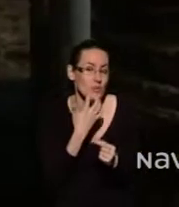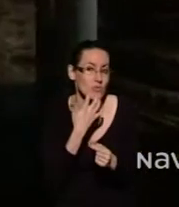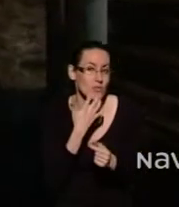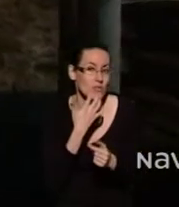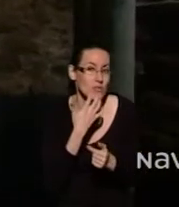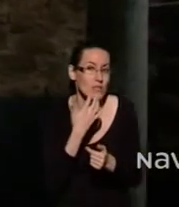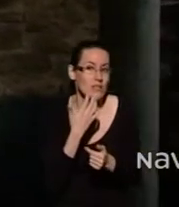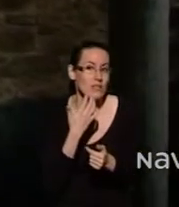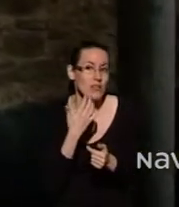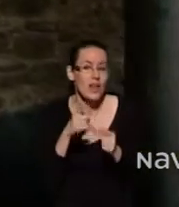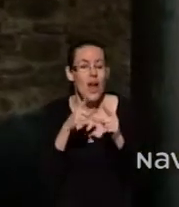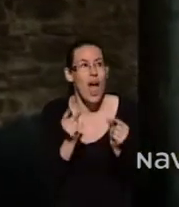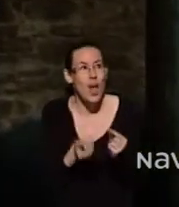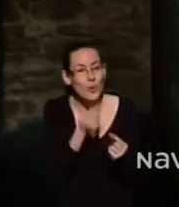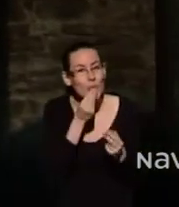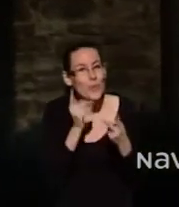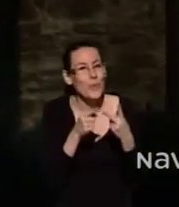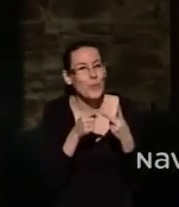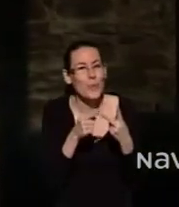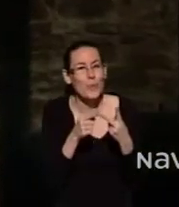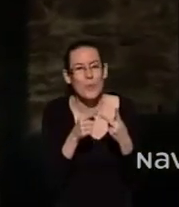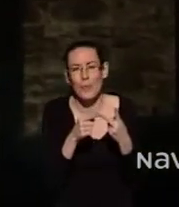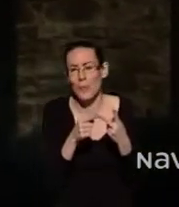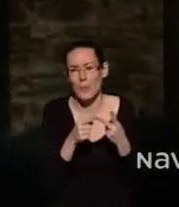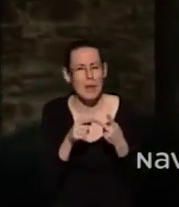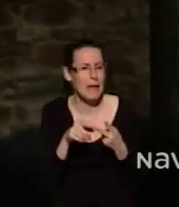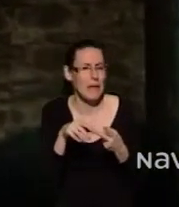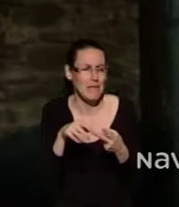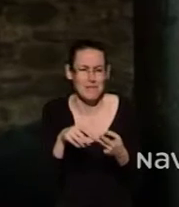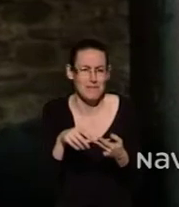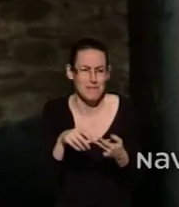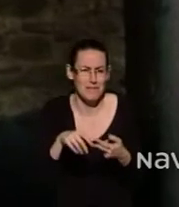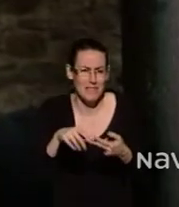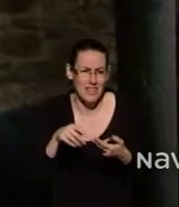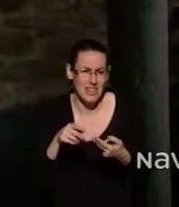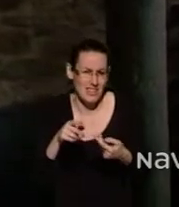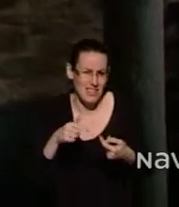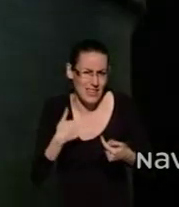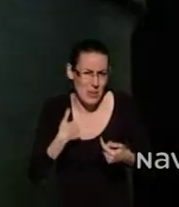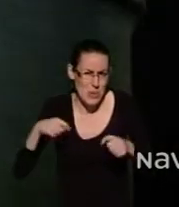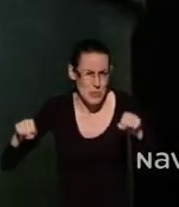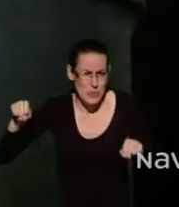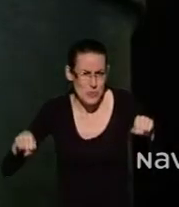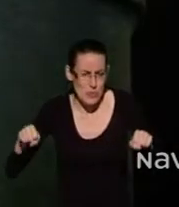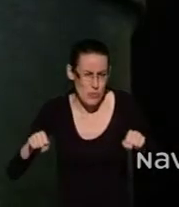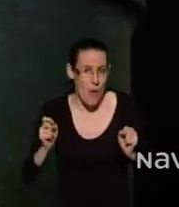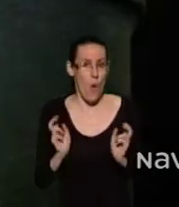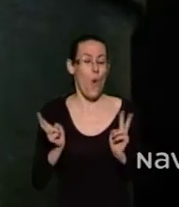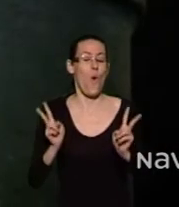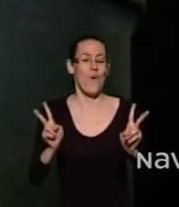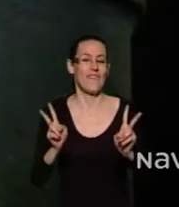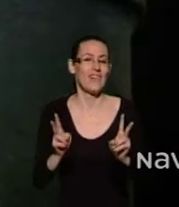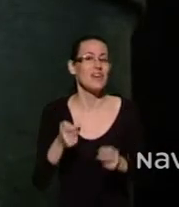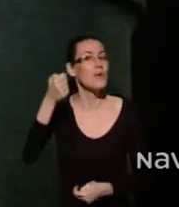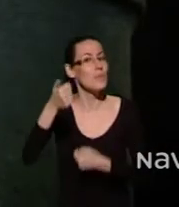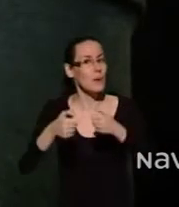con tocino y berza. Y aquello era la droga para darle a la bomba. Le daban a la bomba y aquí se iba